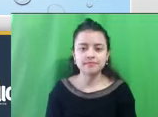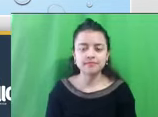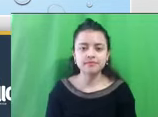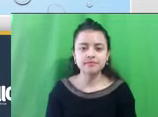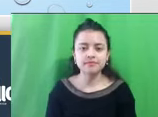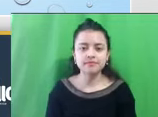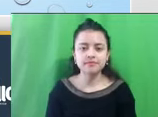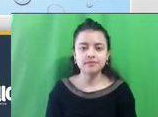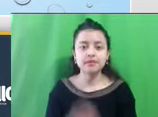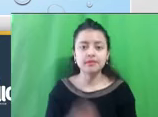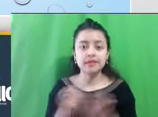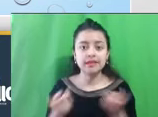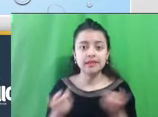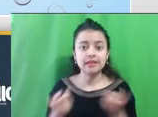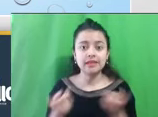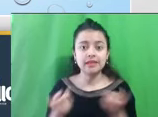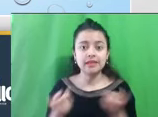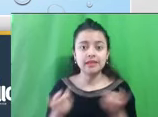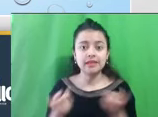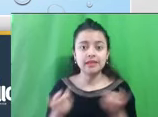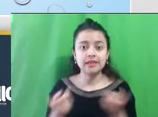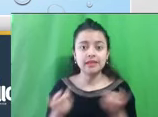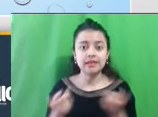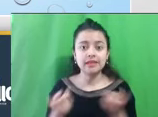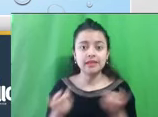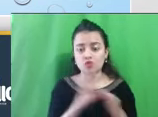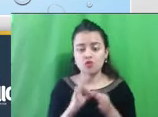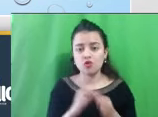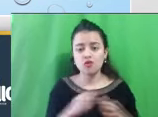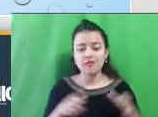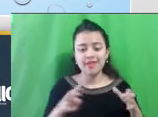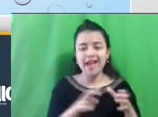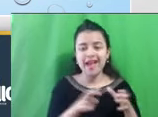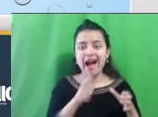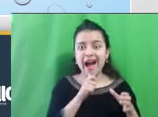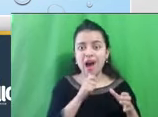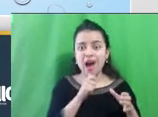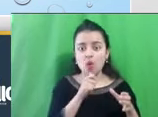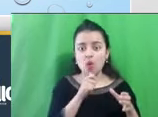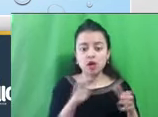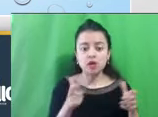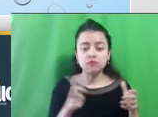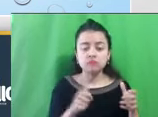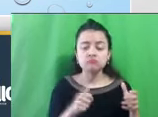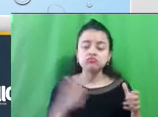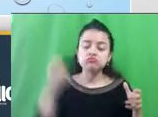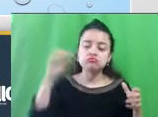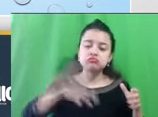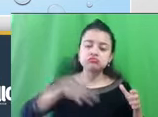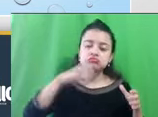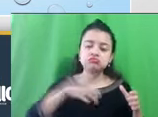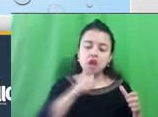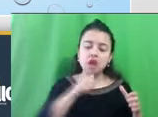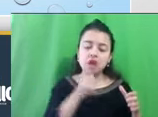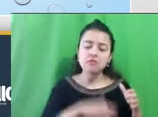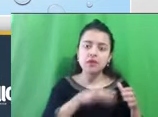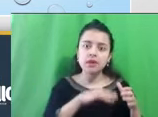en ese momento para el municipio, para hacer que los picos esos de verano no sean tan determinantes en la prestación del